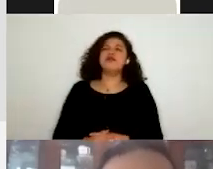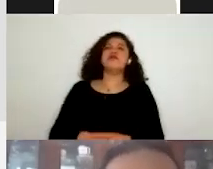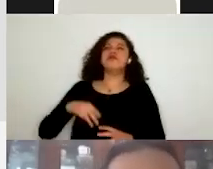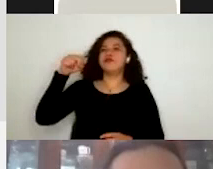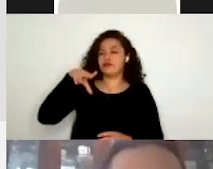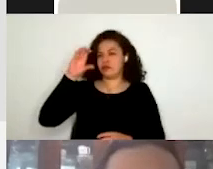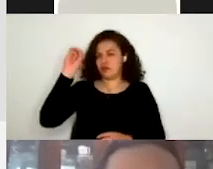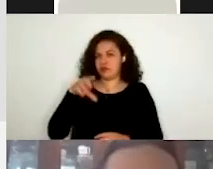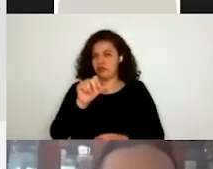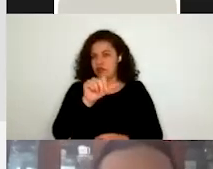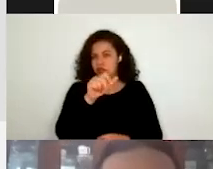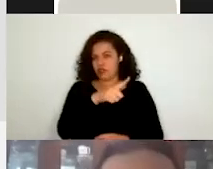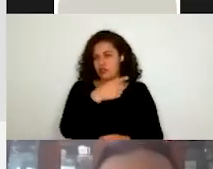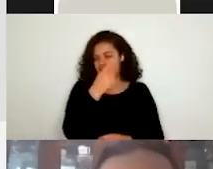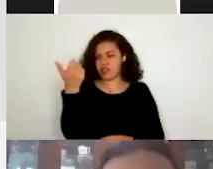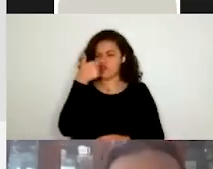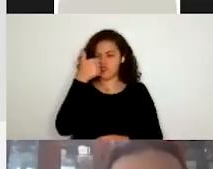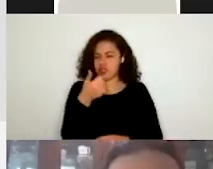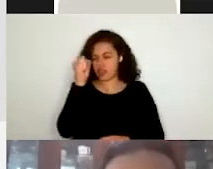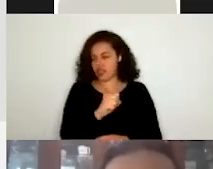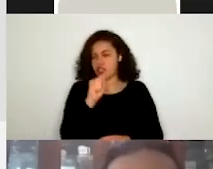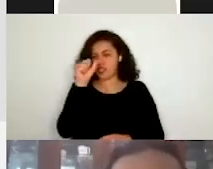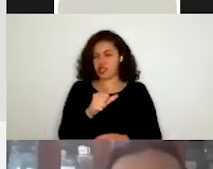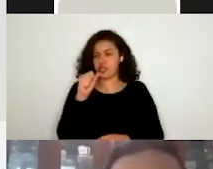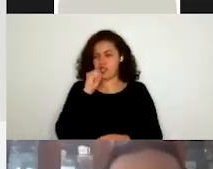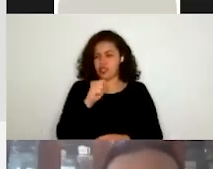106, SCFI del 2017,